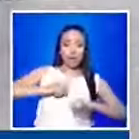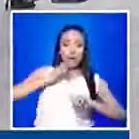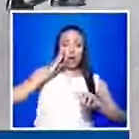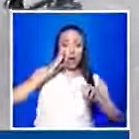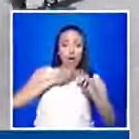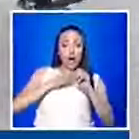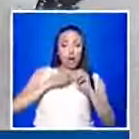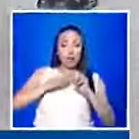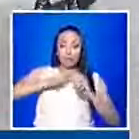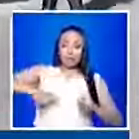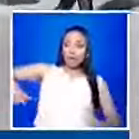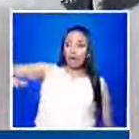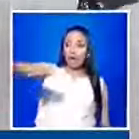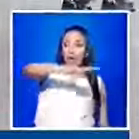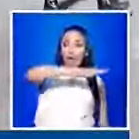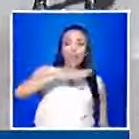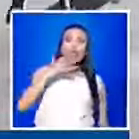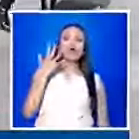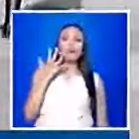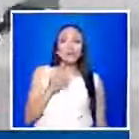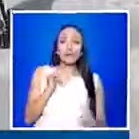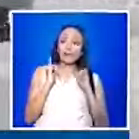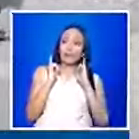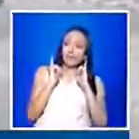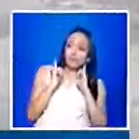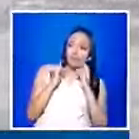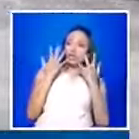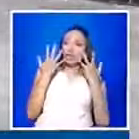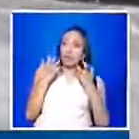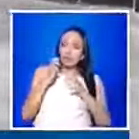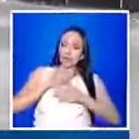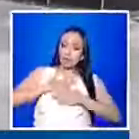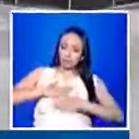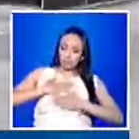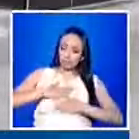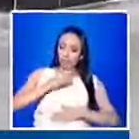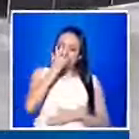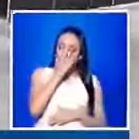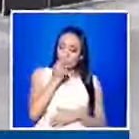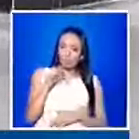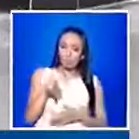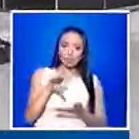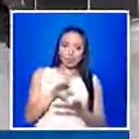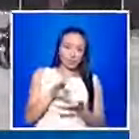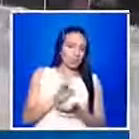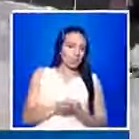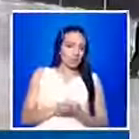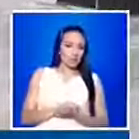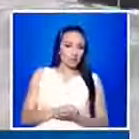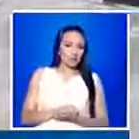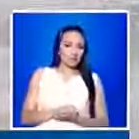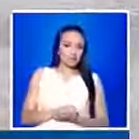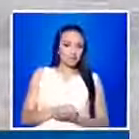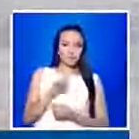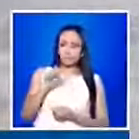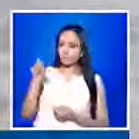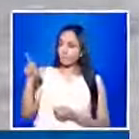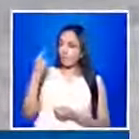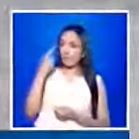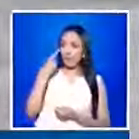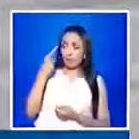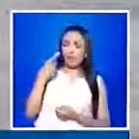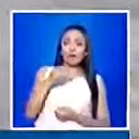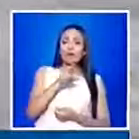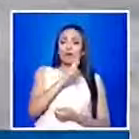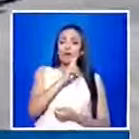el dar un espacio de recreación a las personas que habitan el centro de Quito. Usted puede ver, aquí tenemos incluso restaurantes que han